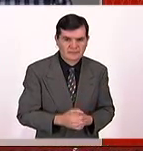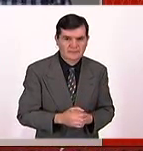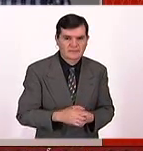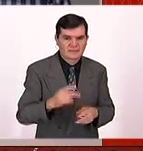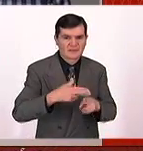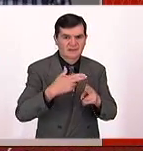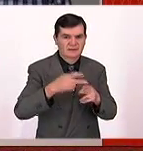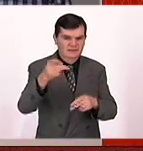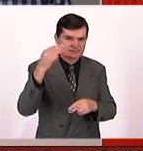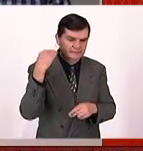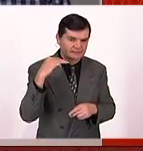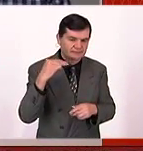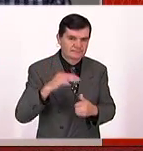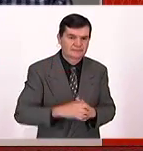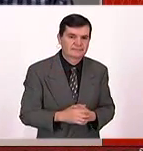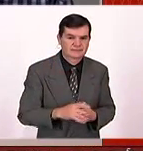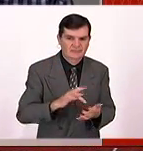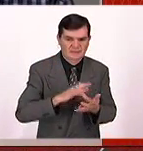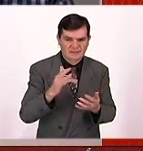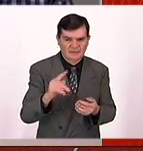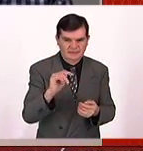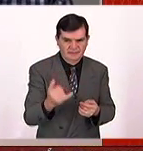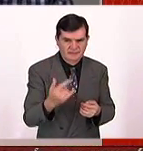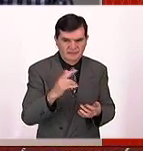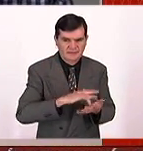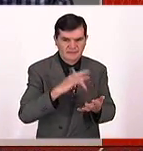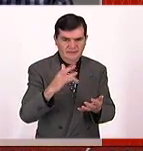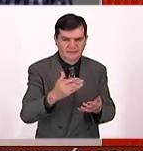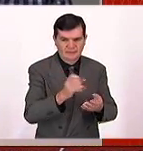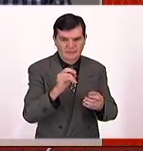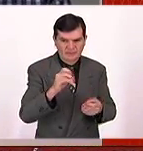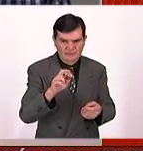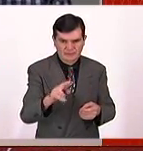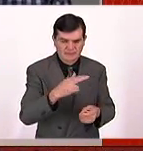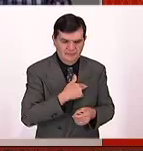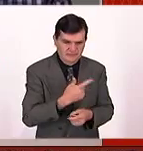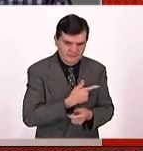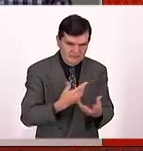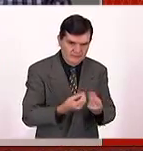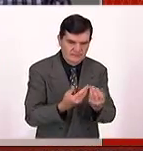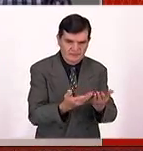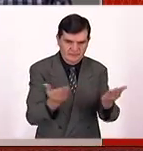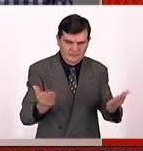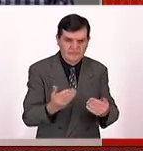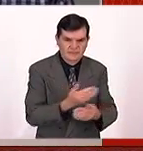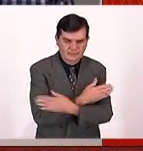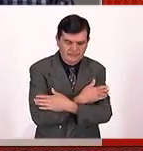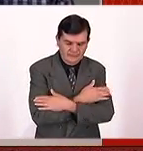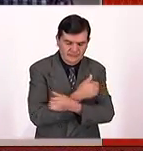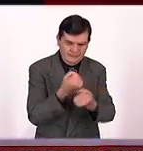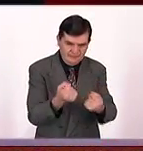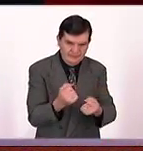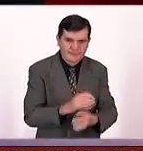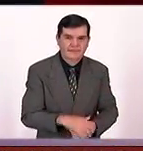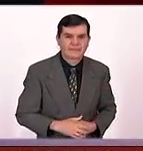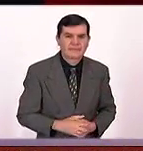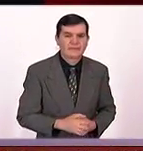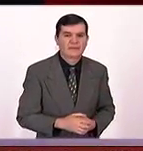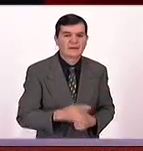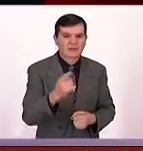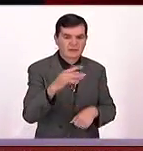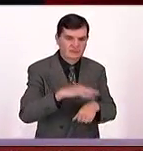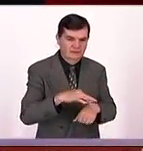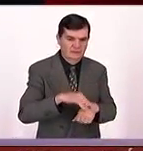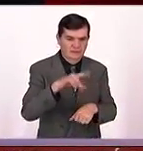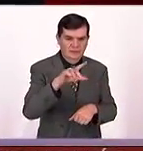hasta Michoacán. Muchísimas gracias, Patti, y muchísimas gracias, Omar. Fue un placer estar con ustedes. Un fuerte abrazo. Gracias, gracias. Igualmente. Es el